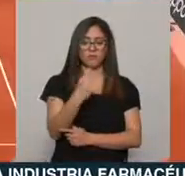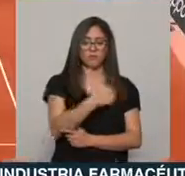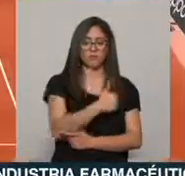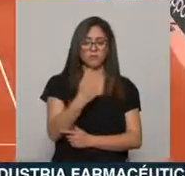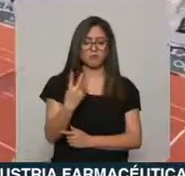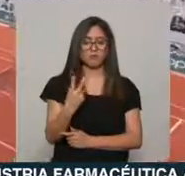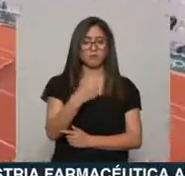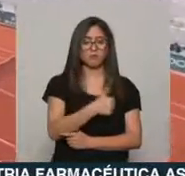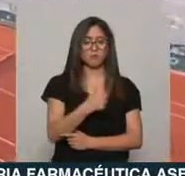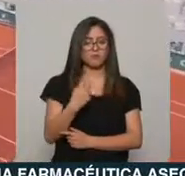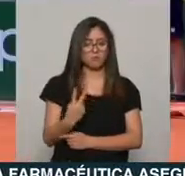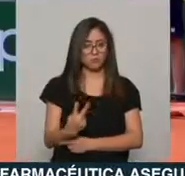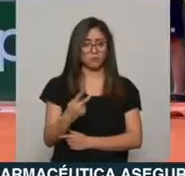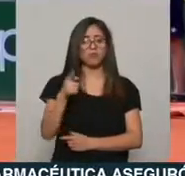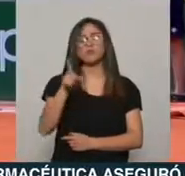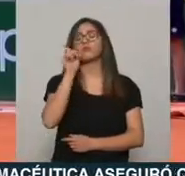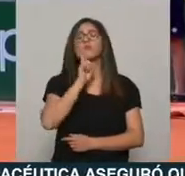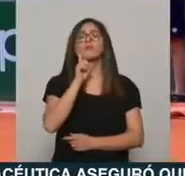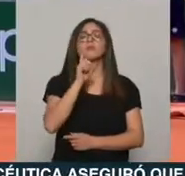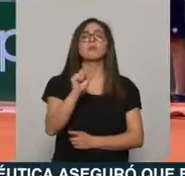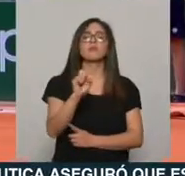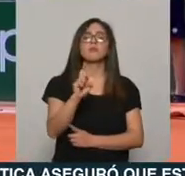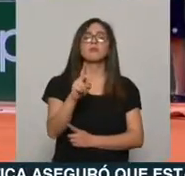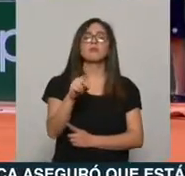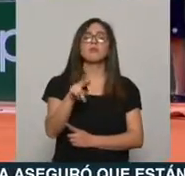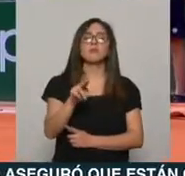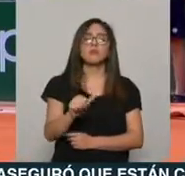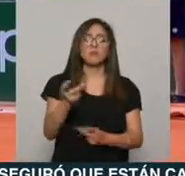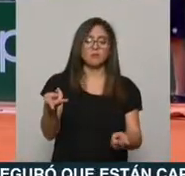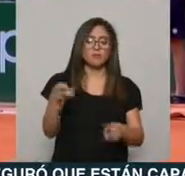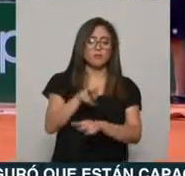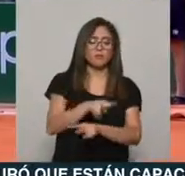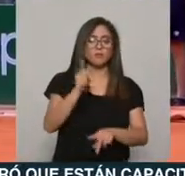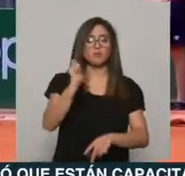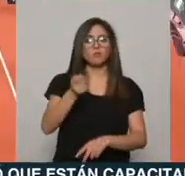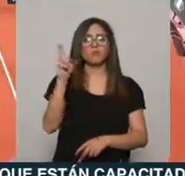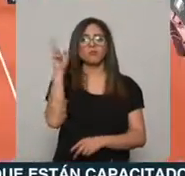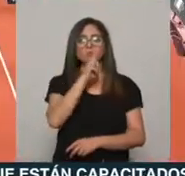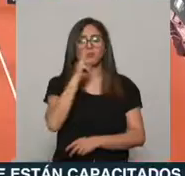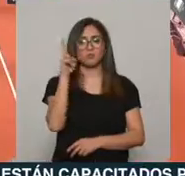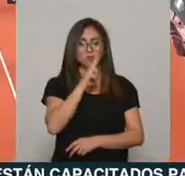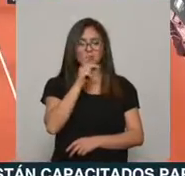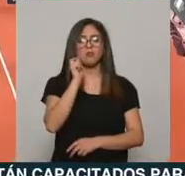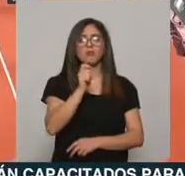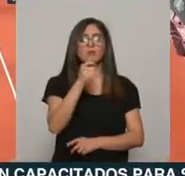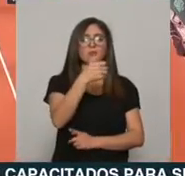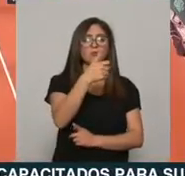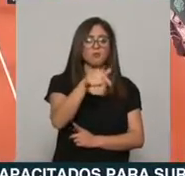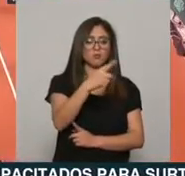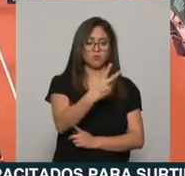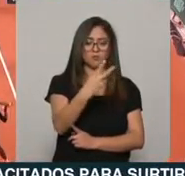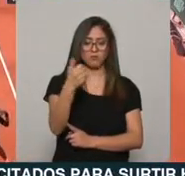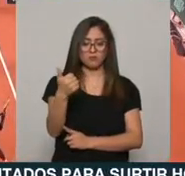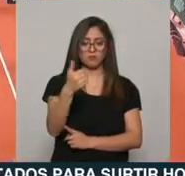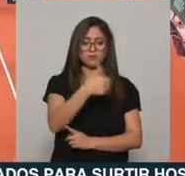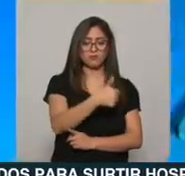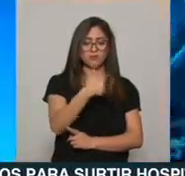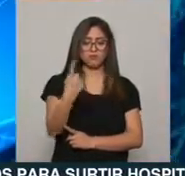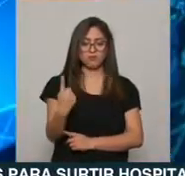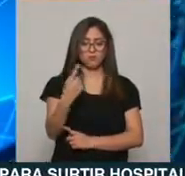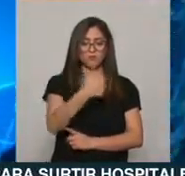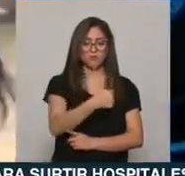y 6-2. En la rama femenil, Serena Williams revirtió el partido ante la rusa Vitalia Diachenko por parciales de 2-6, 6-1 y